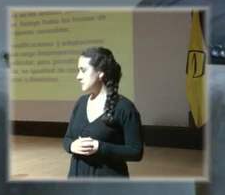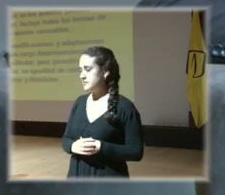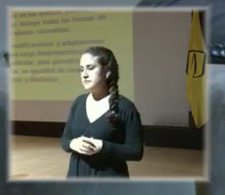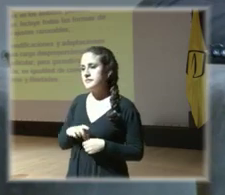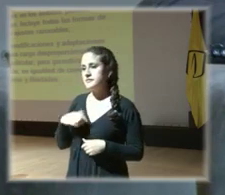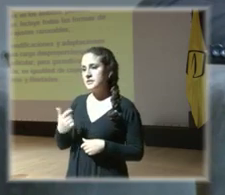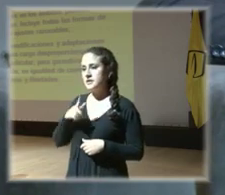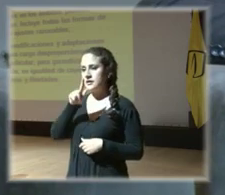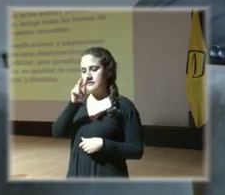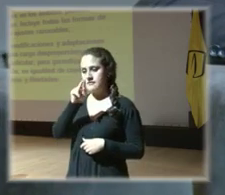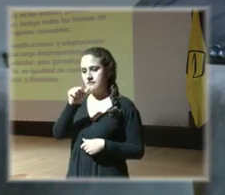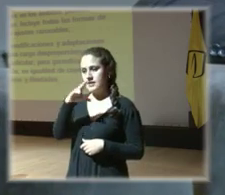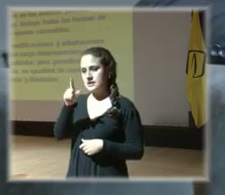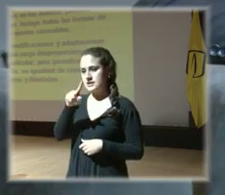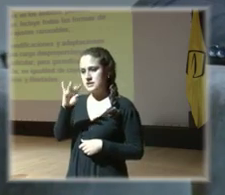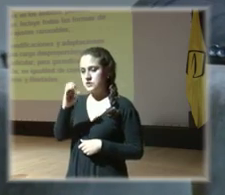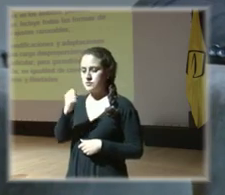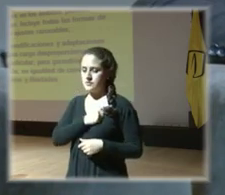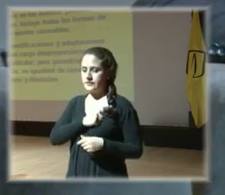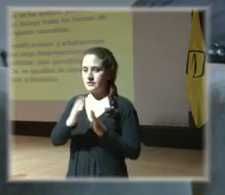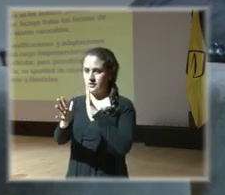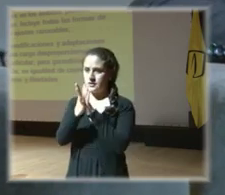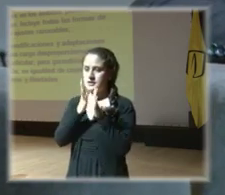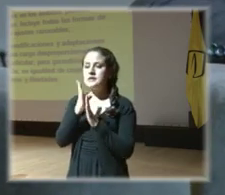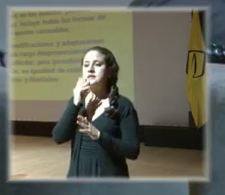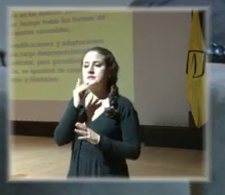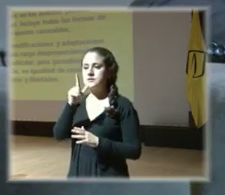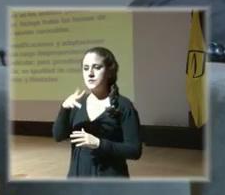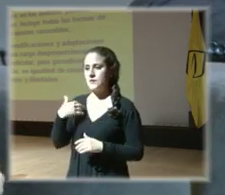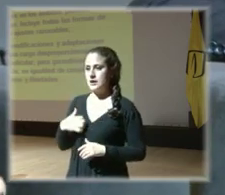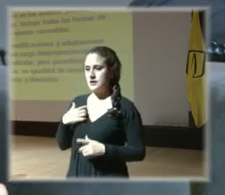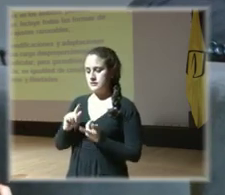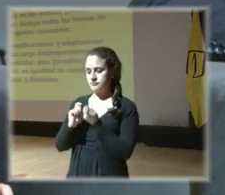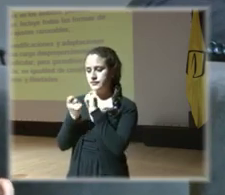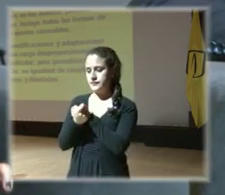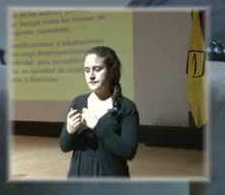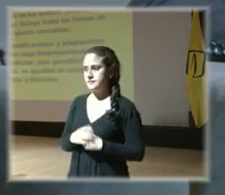Francisco, ¿nos puedes contar cuál ha sido la experiencia de reforma en Argentina?